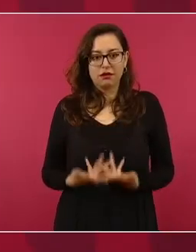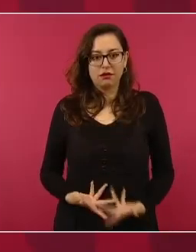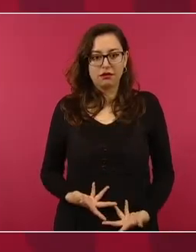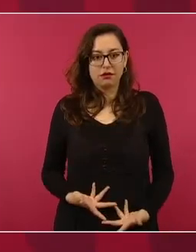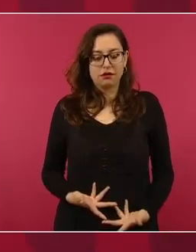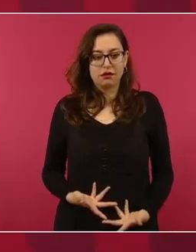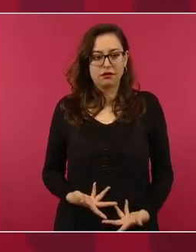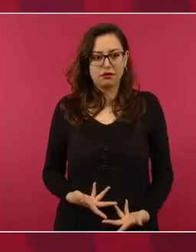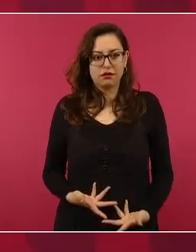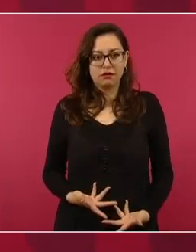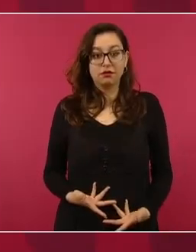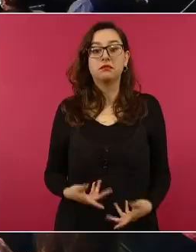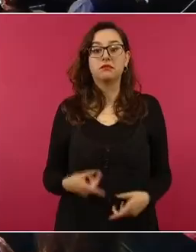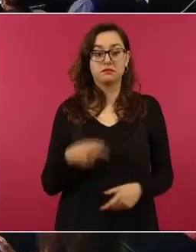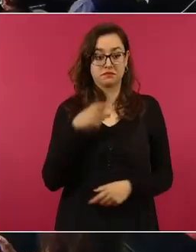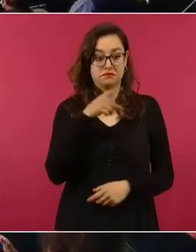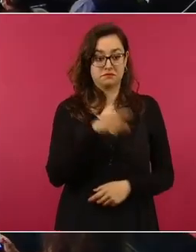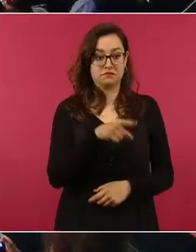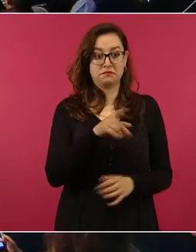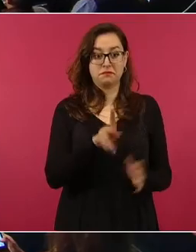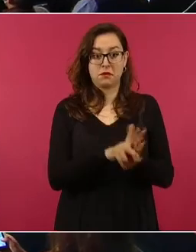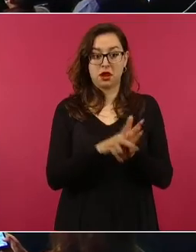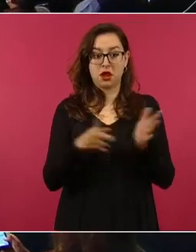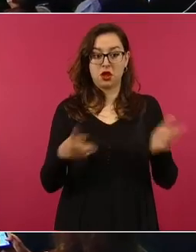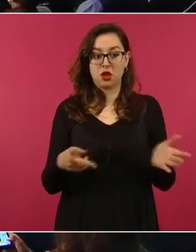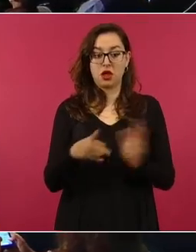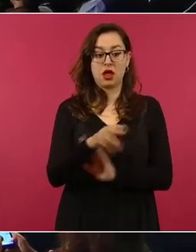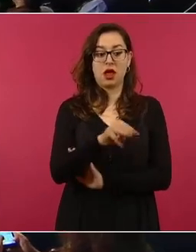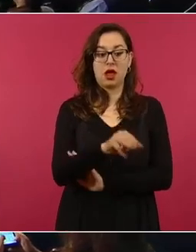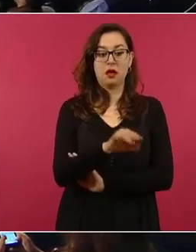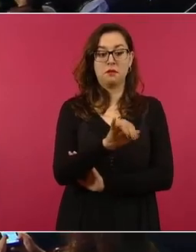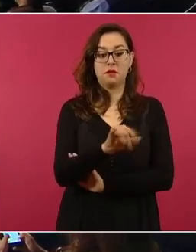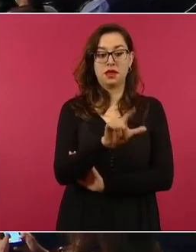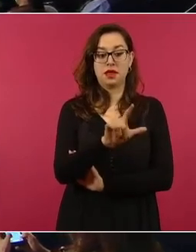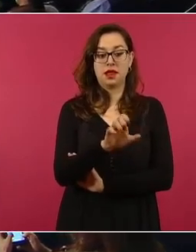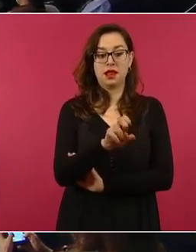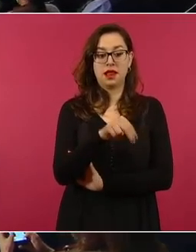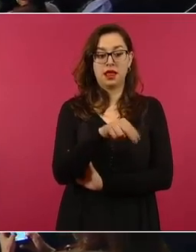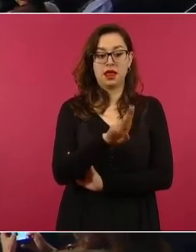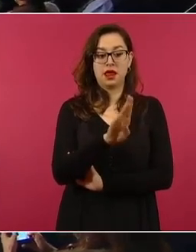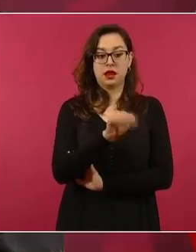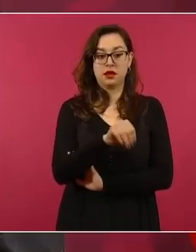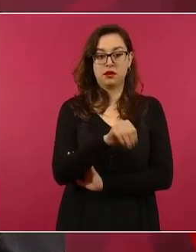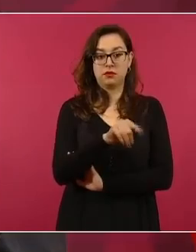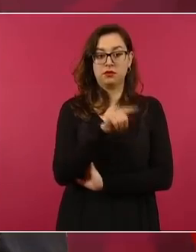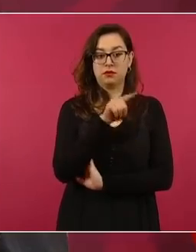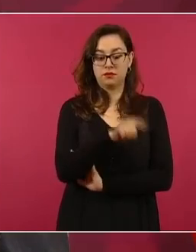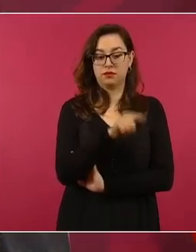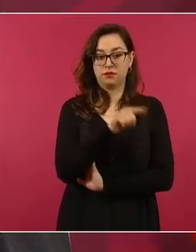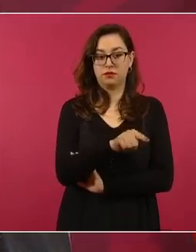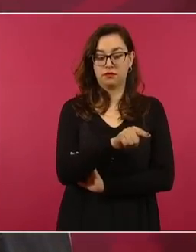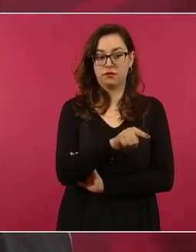cubrió, como yo fui opositor durante muchos años,